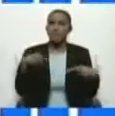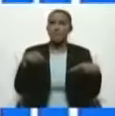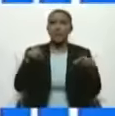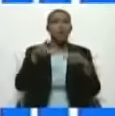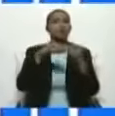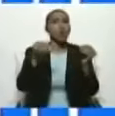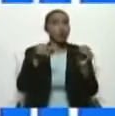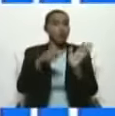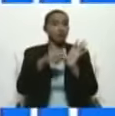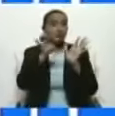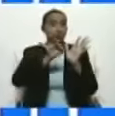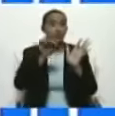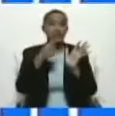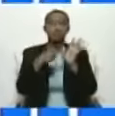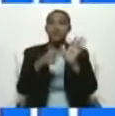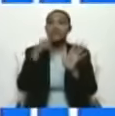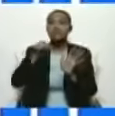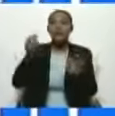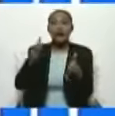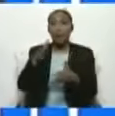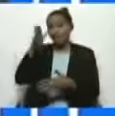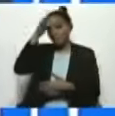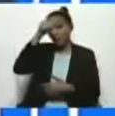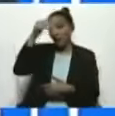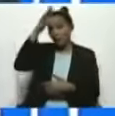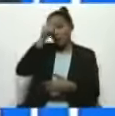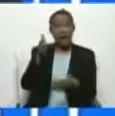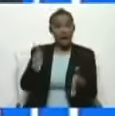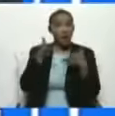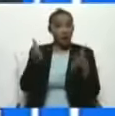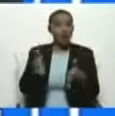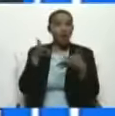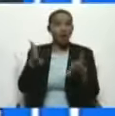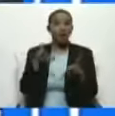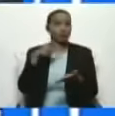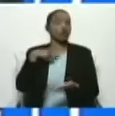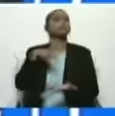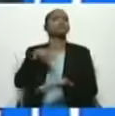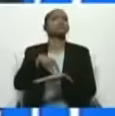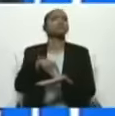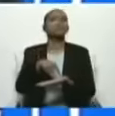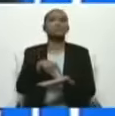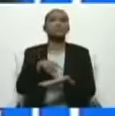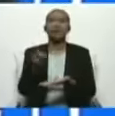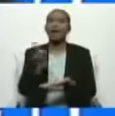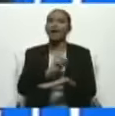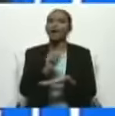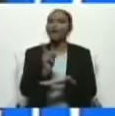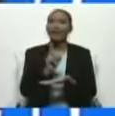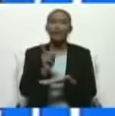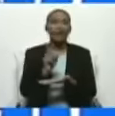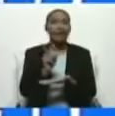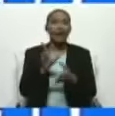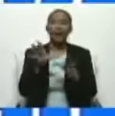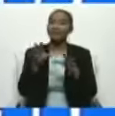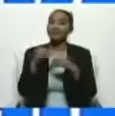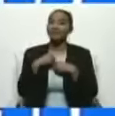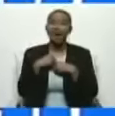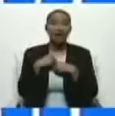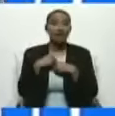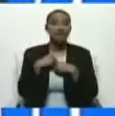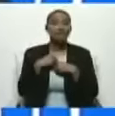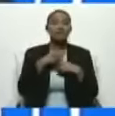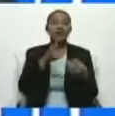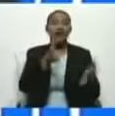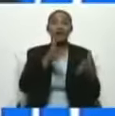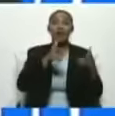ganador. Y entonces usted se paró ahí y no le dejaron reconocer el triunfo de Hugo Chávez en el